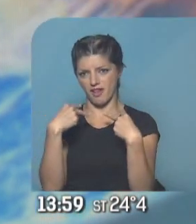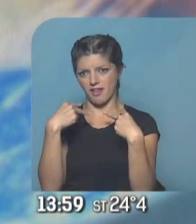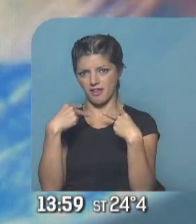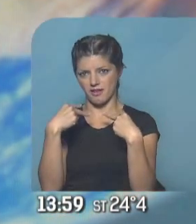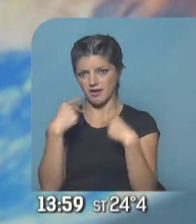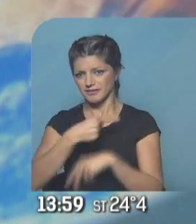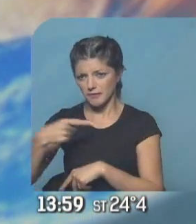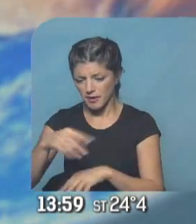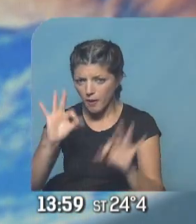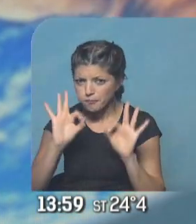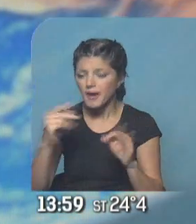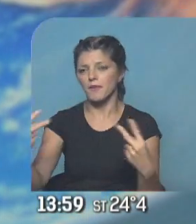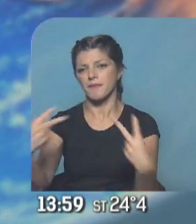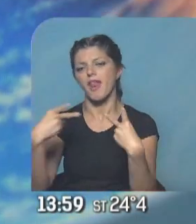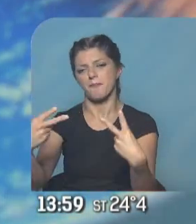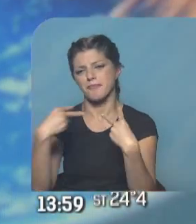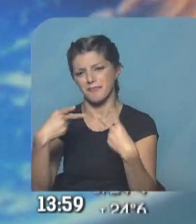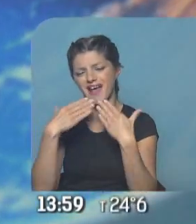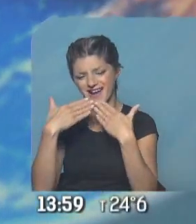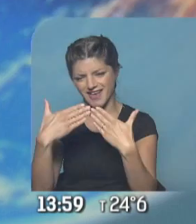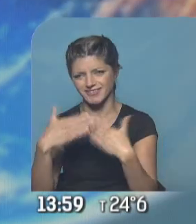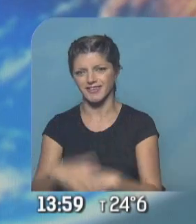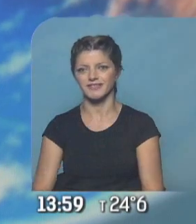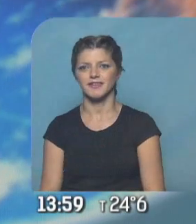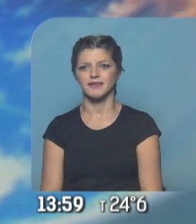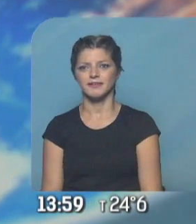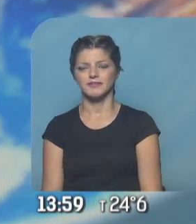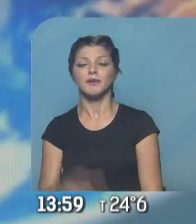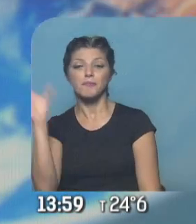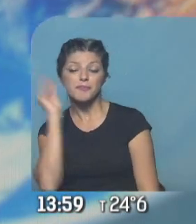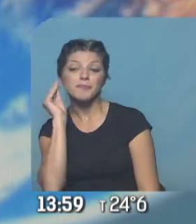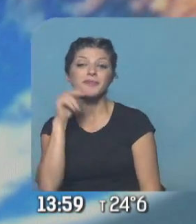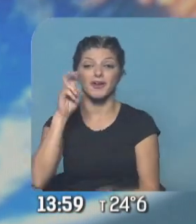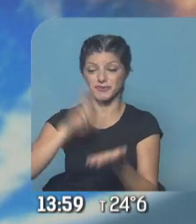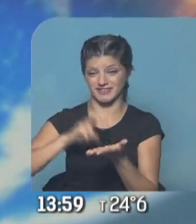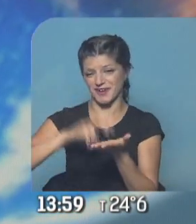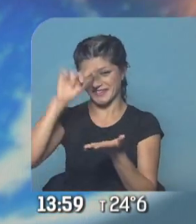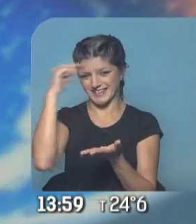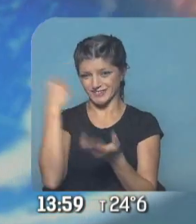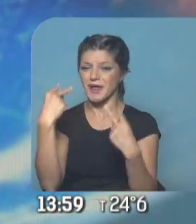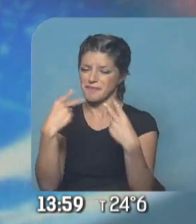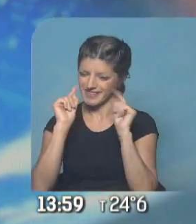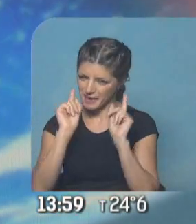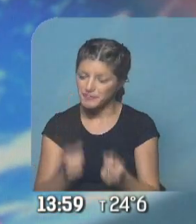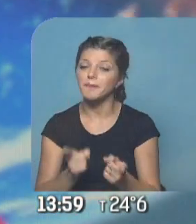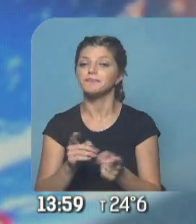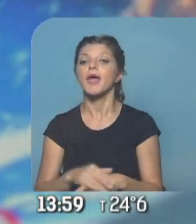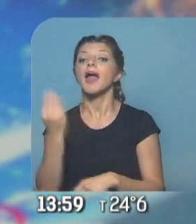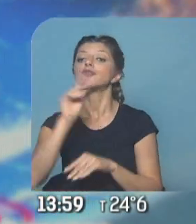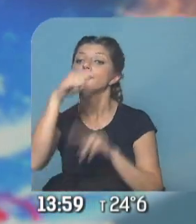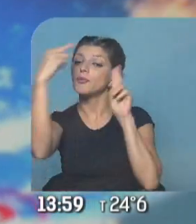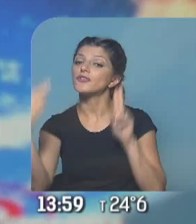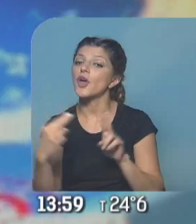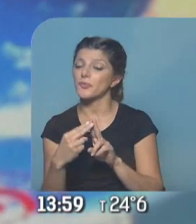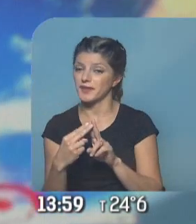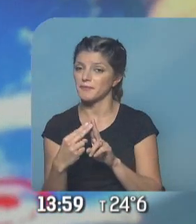las semanas, allá del otro lado de la cámara, escuchando el Noticiero Internacional, viendo el Noticiero Internacional. Nos estamos viendo el próximo sábado,